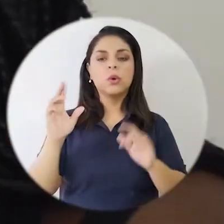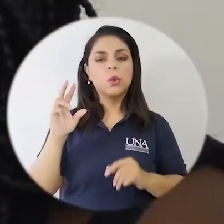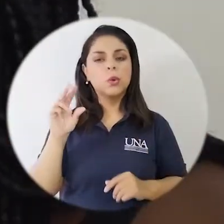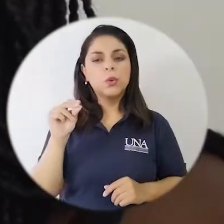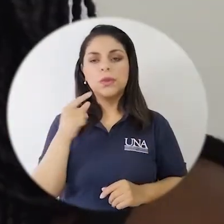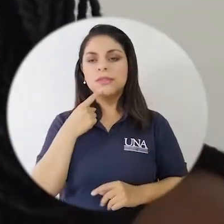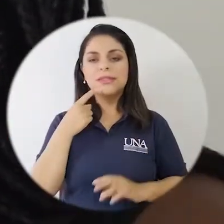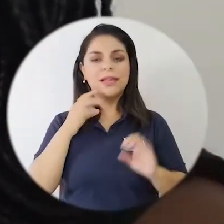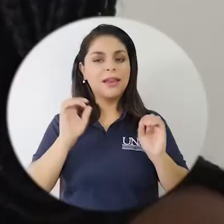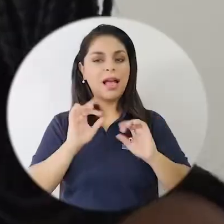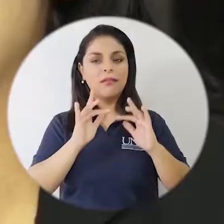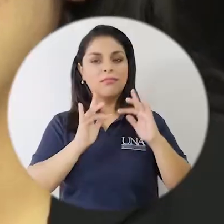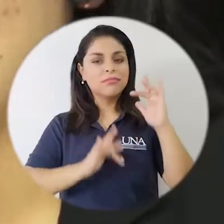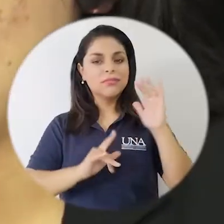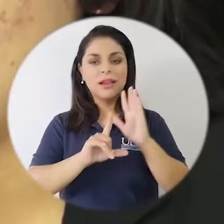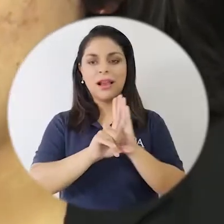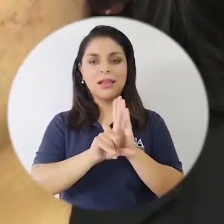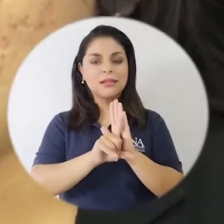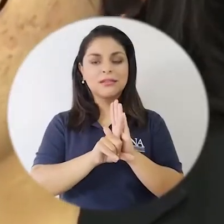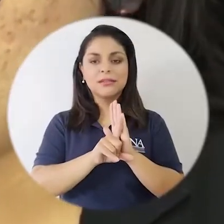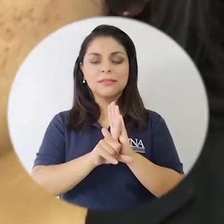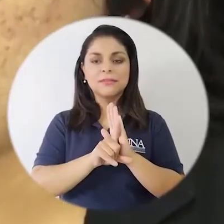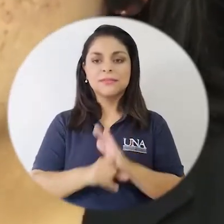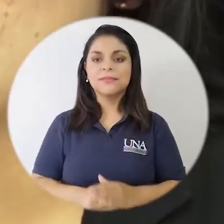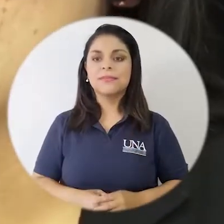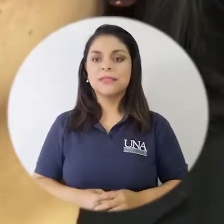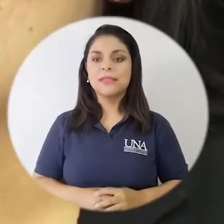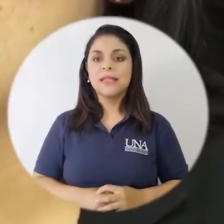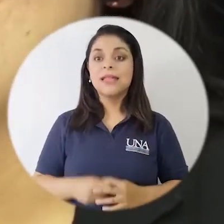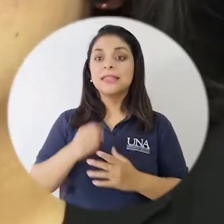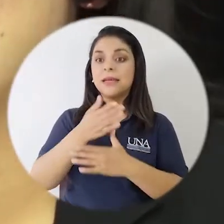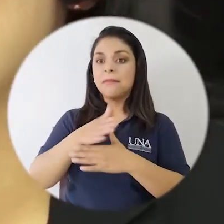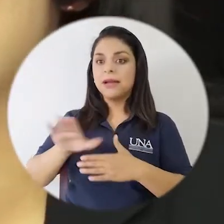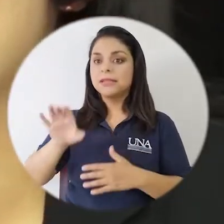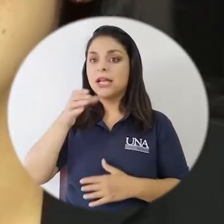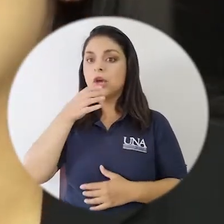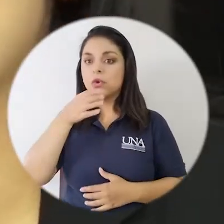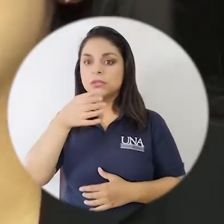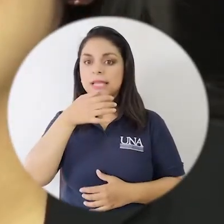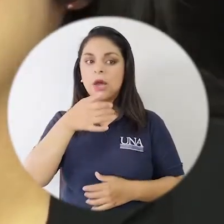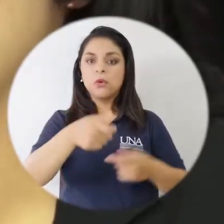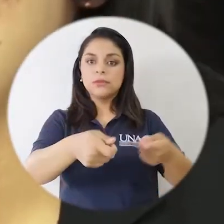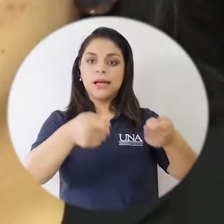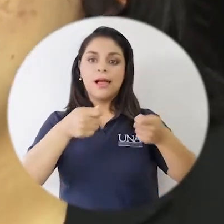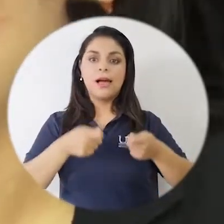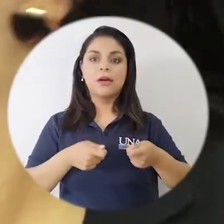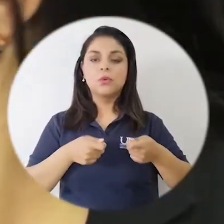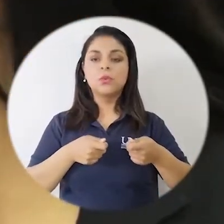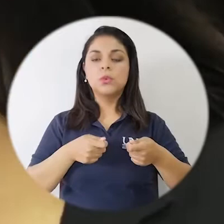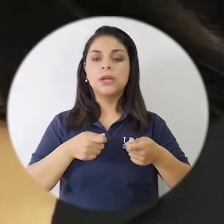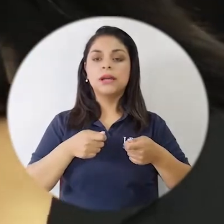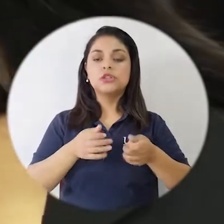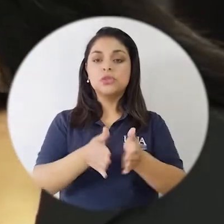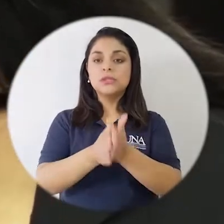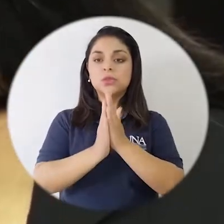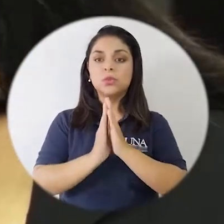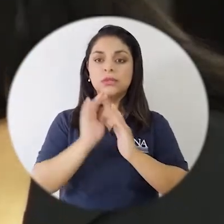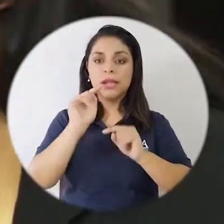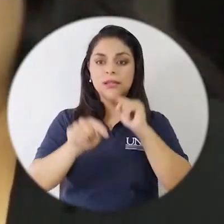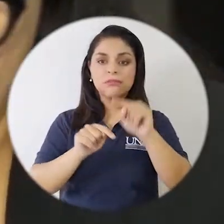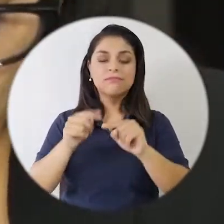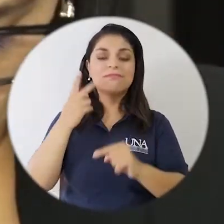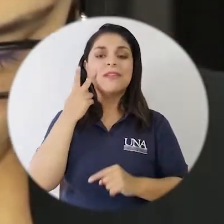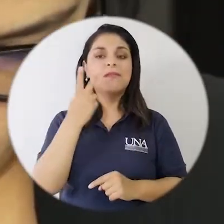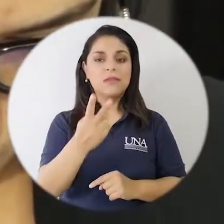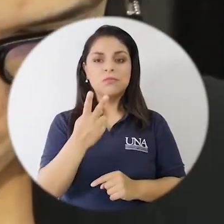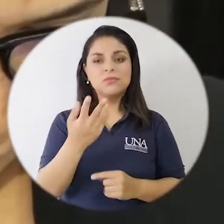parte. A la comisión de parte del Consejo se nos trasladó una solicitud de criterio y precisamente fue algo que